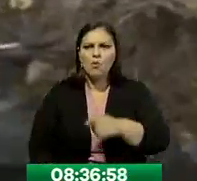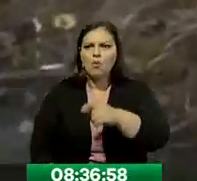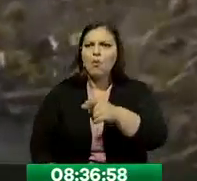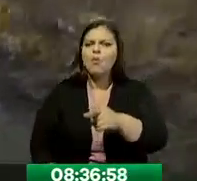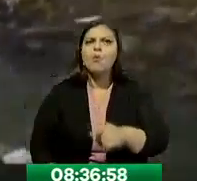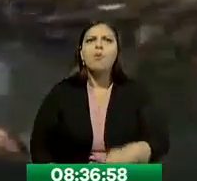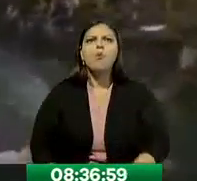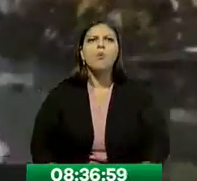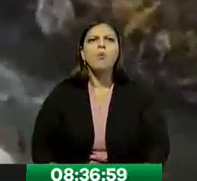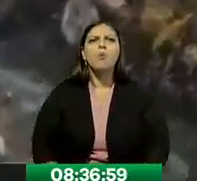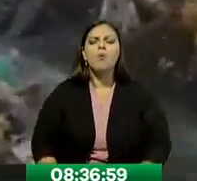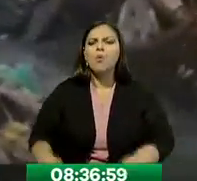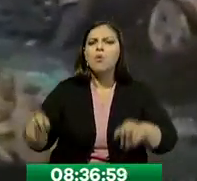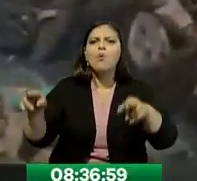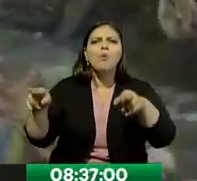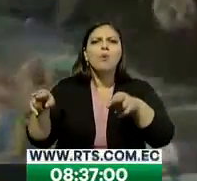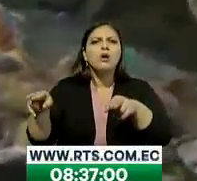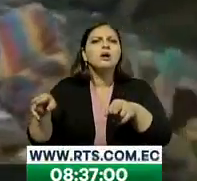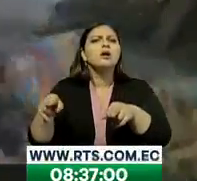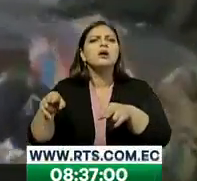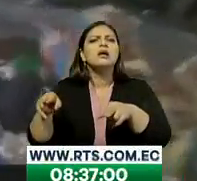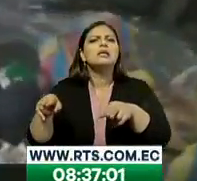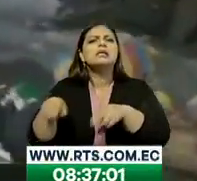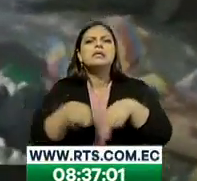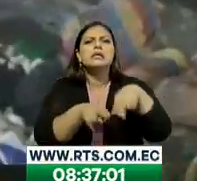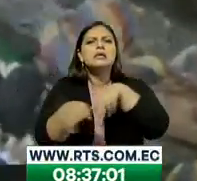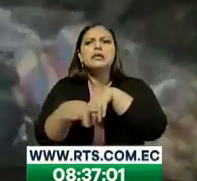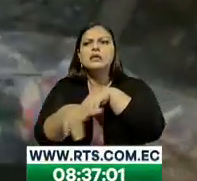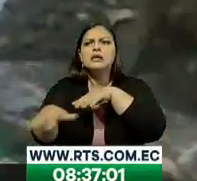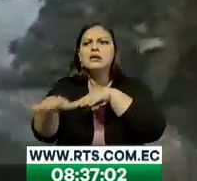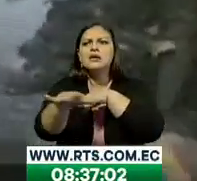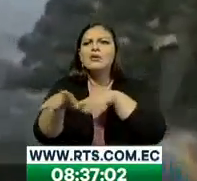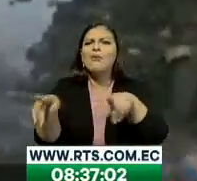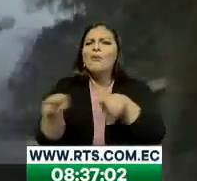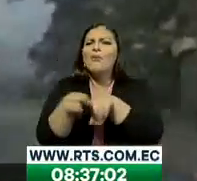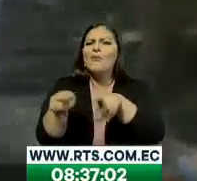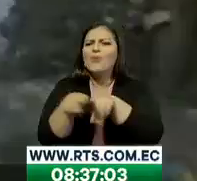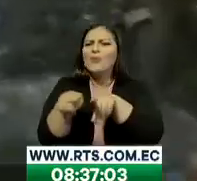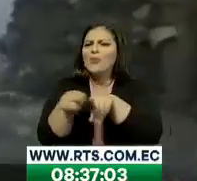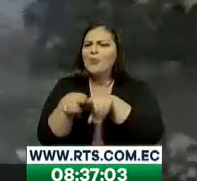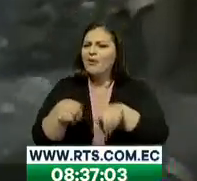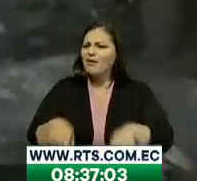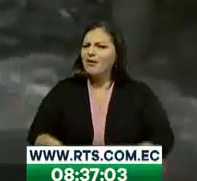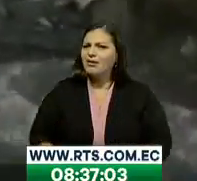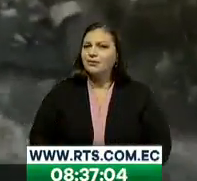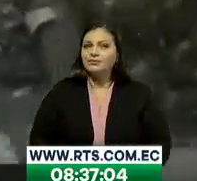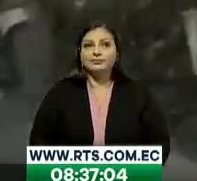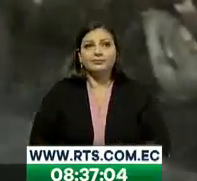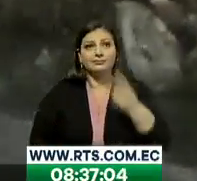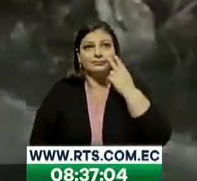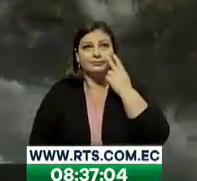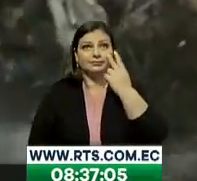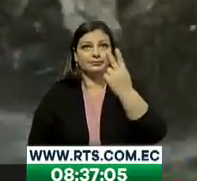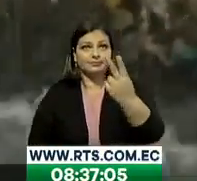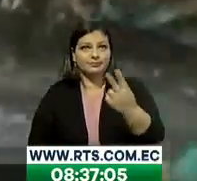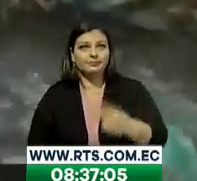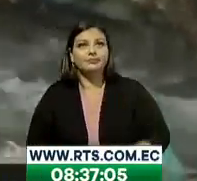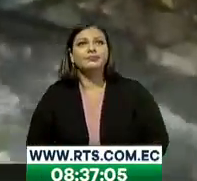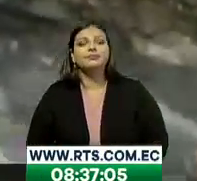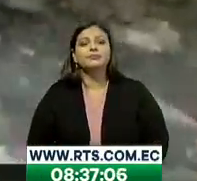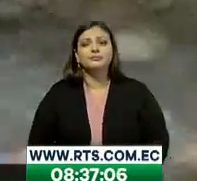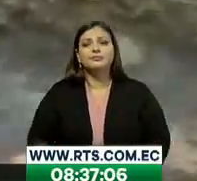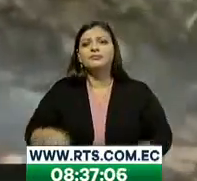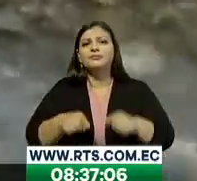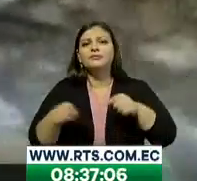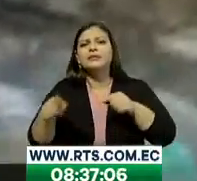un riachuelo estamos viendo las imágenes ustedes queridos televidentes que afectan a escuelas a